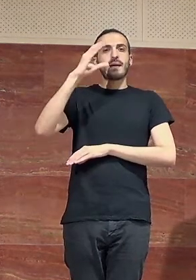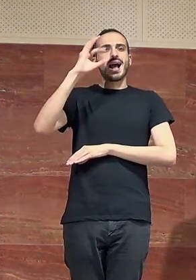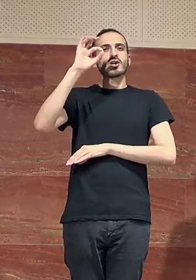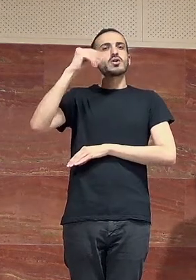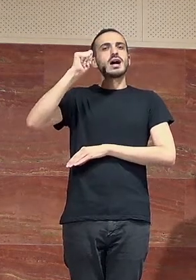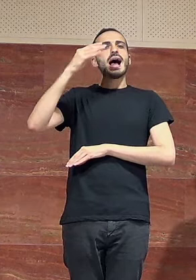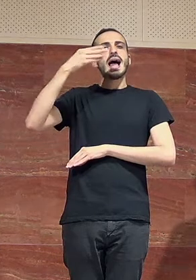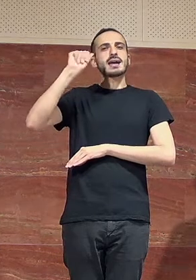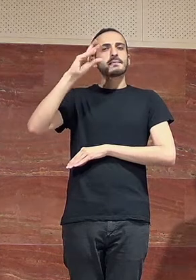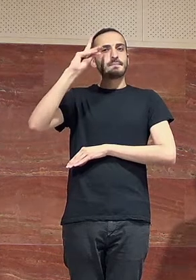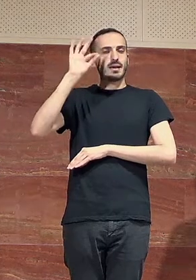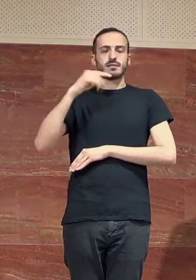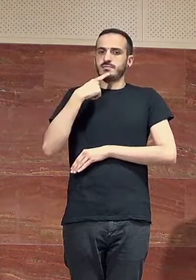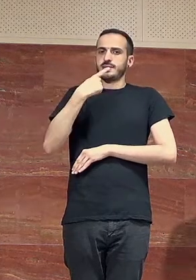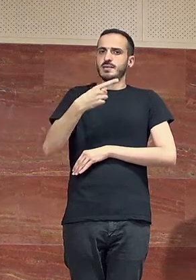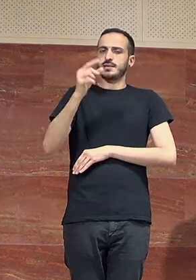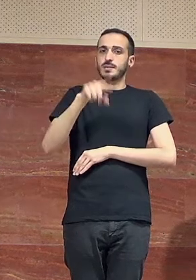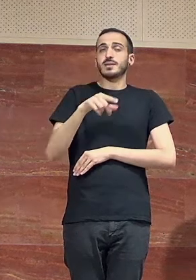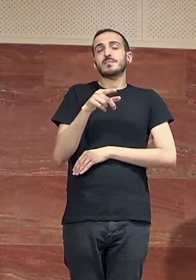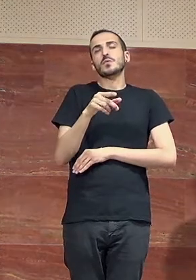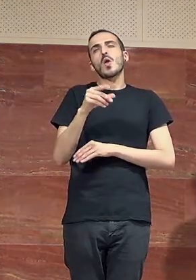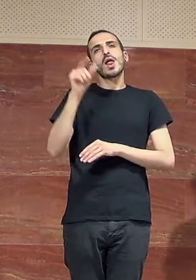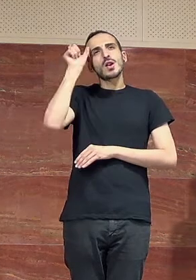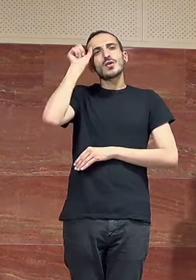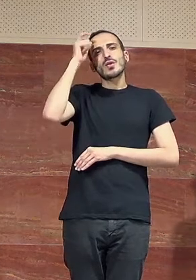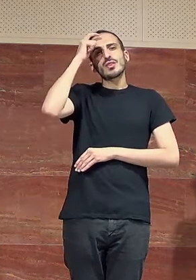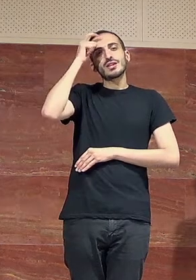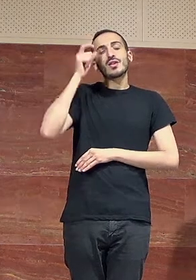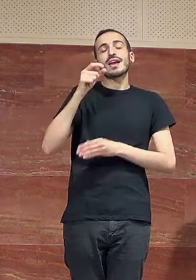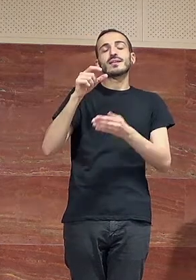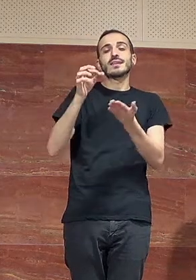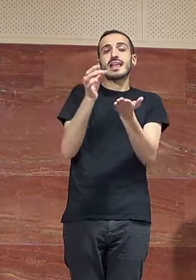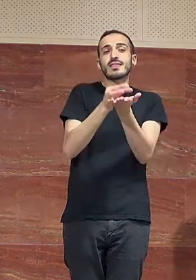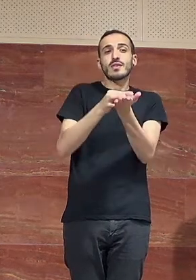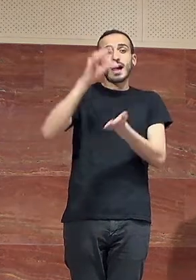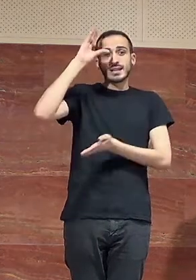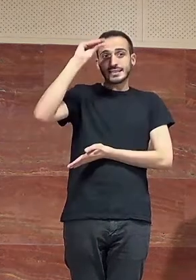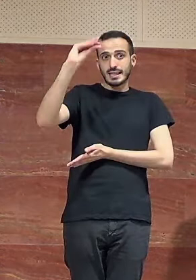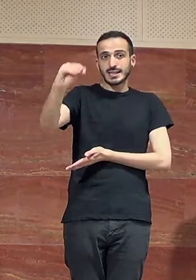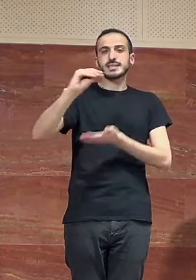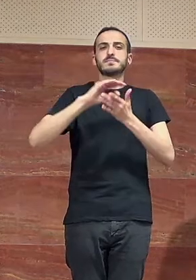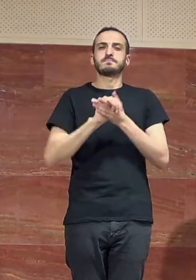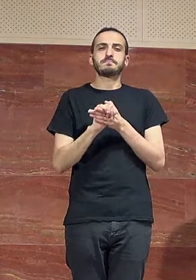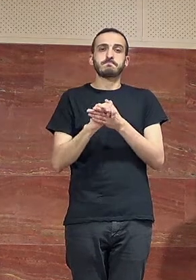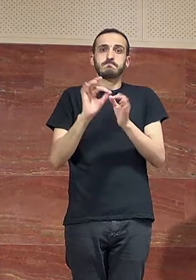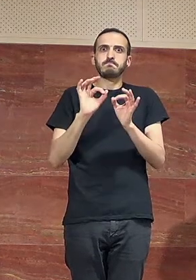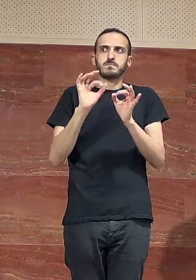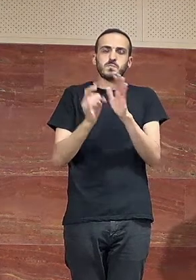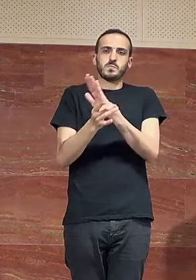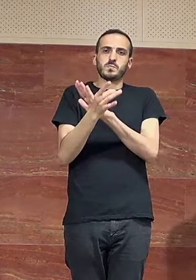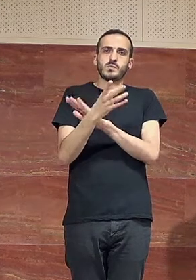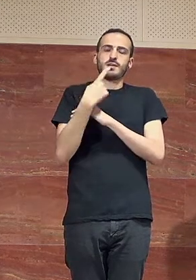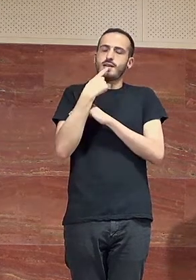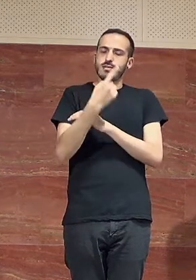también desde arriba que nos habla de la Smart City, que es una red fundamentalmente de datos y, si acaso, energética, y hay muchos autores que